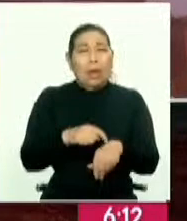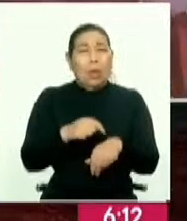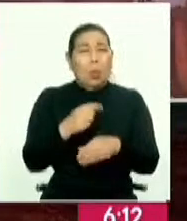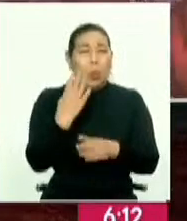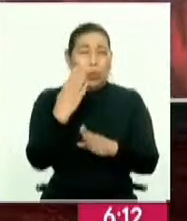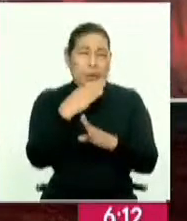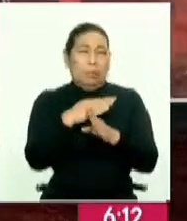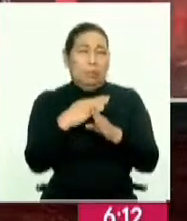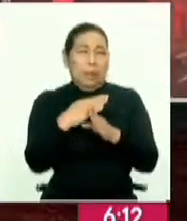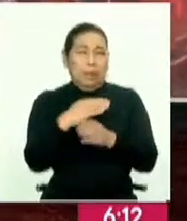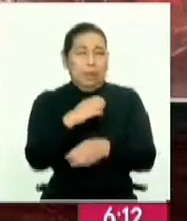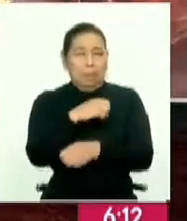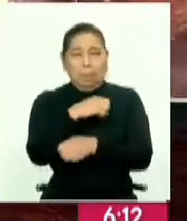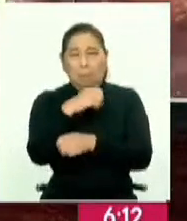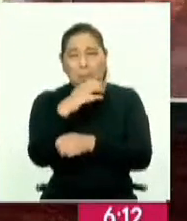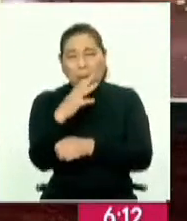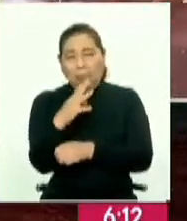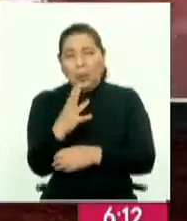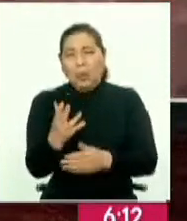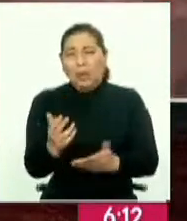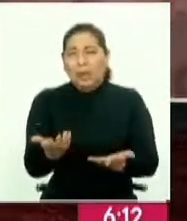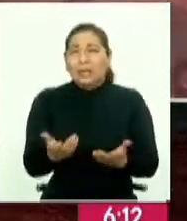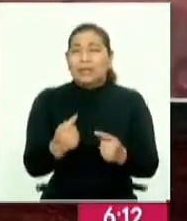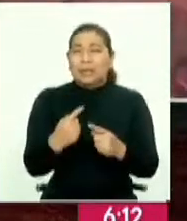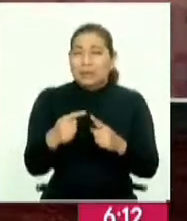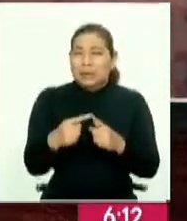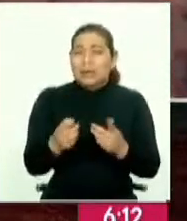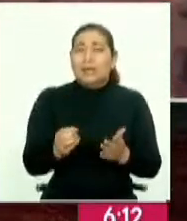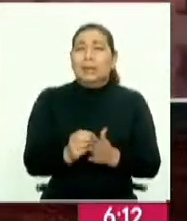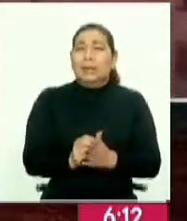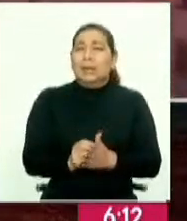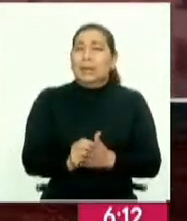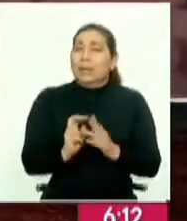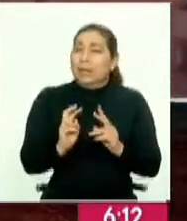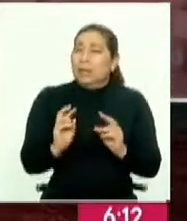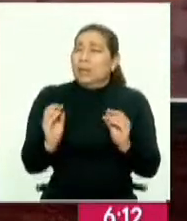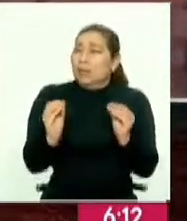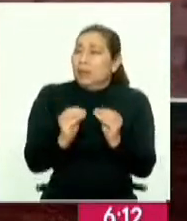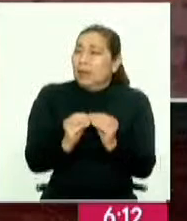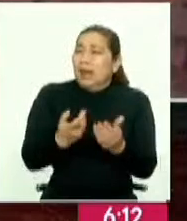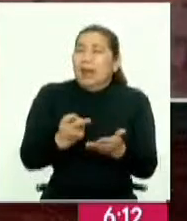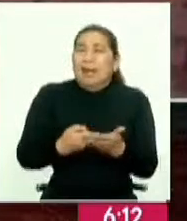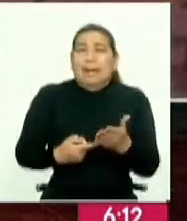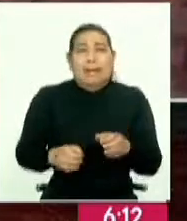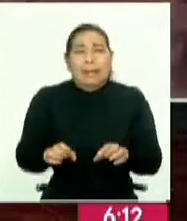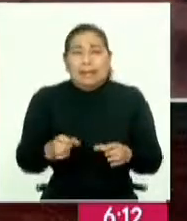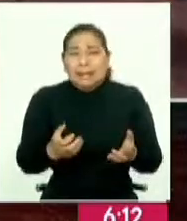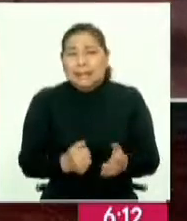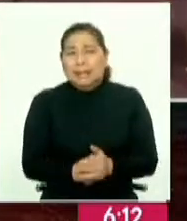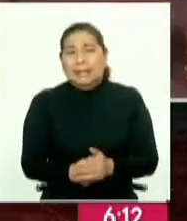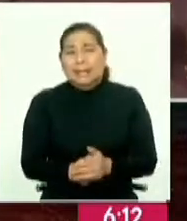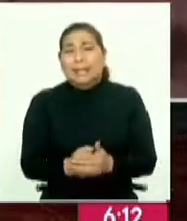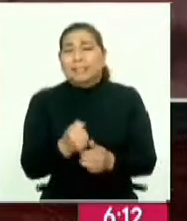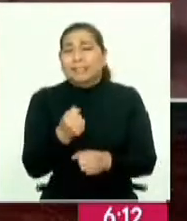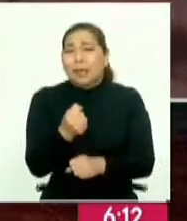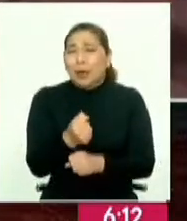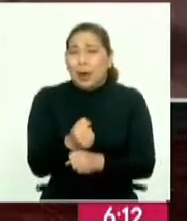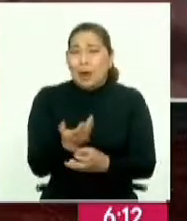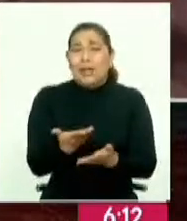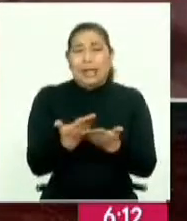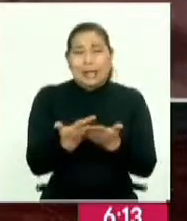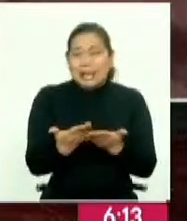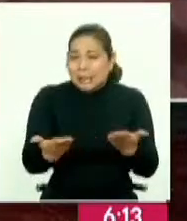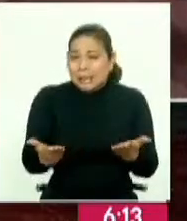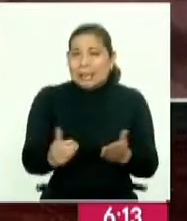y media de la mañana en realidad nicolás son varios puntos que en conjunto no en contra y son los